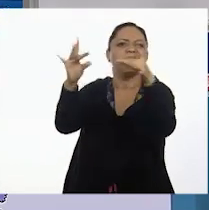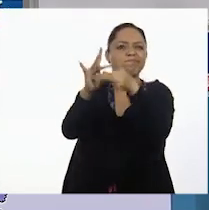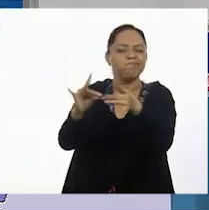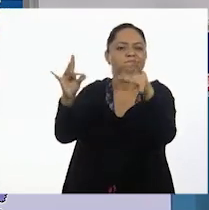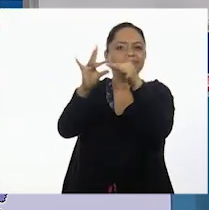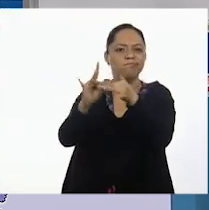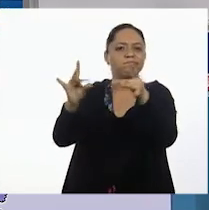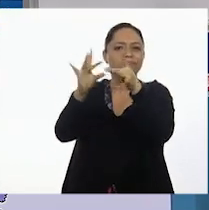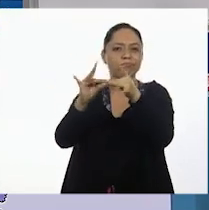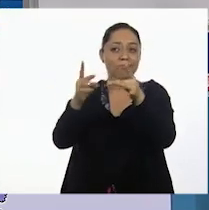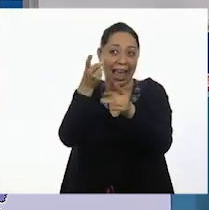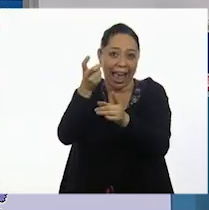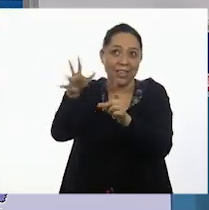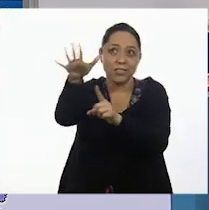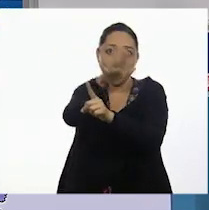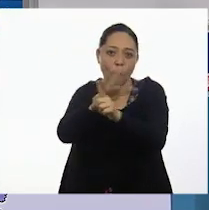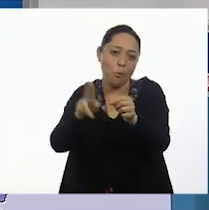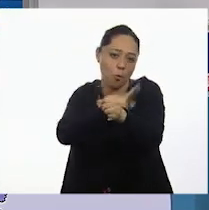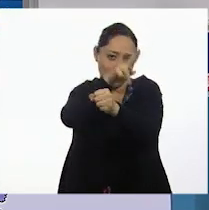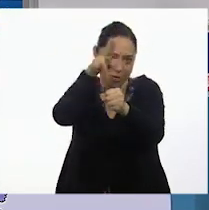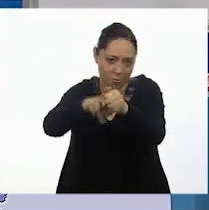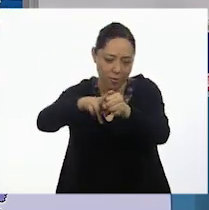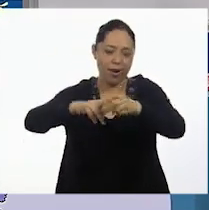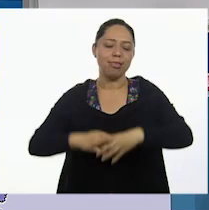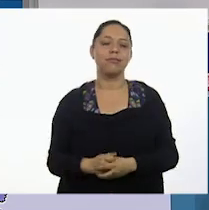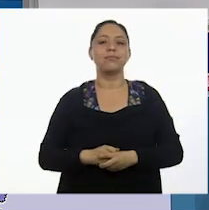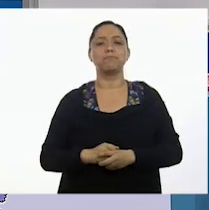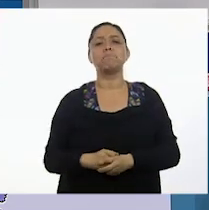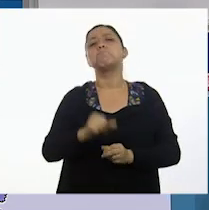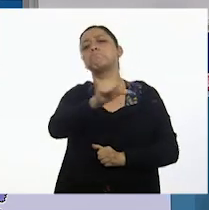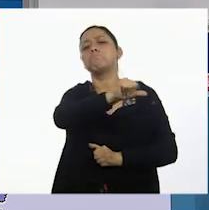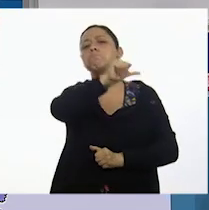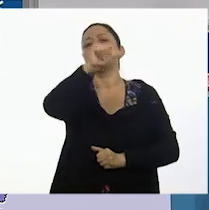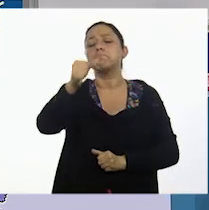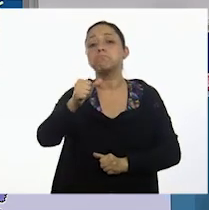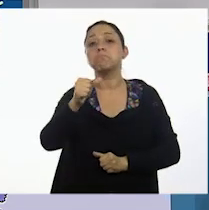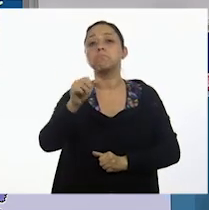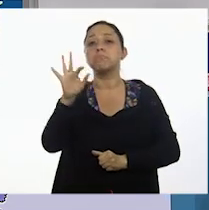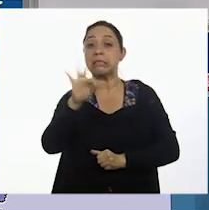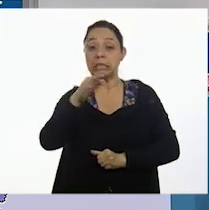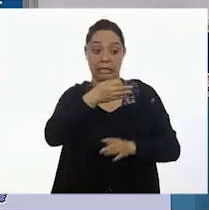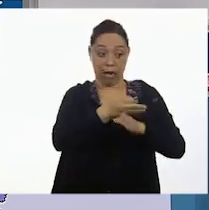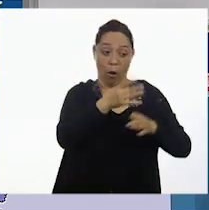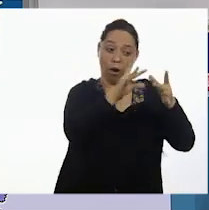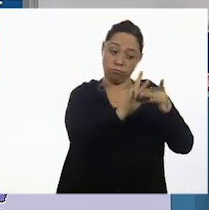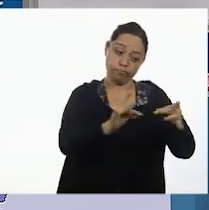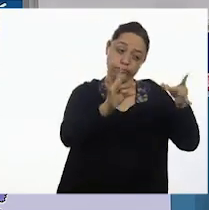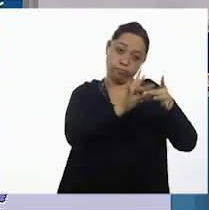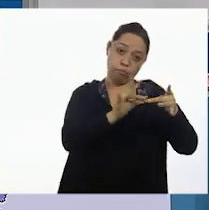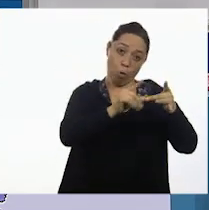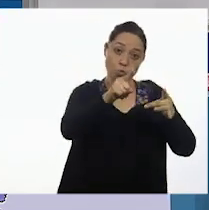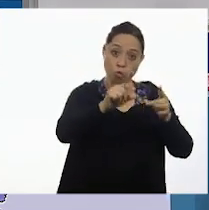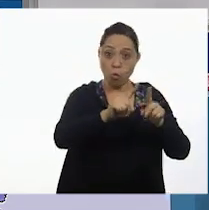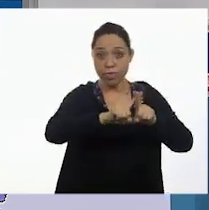este fenómeno natural u otro. Y si es una versión diferente a la que le hemos contado aquí, pues no duden en